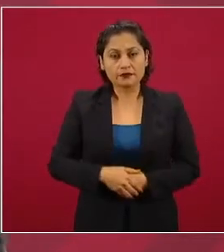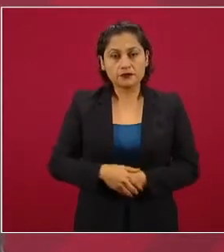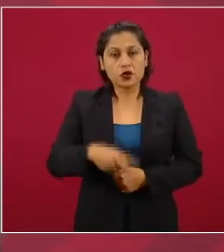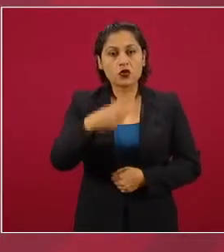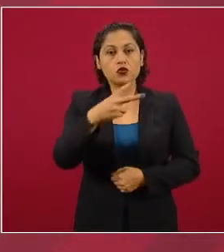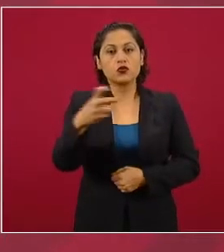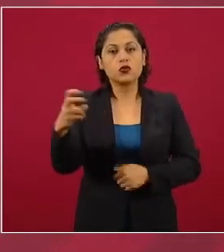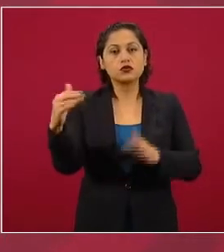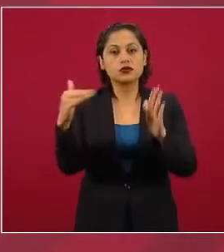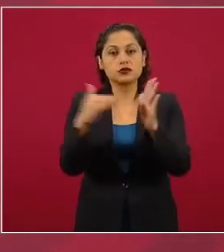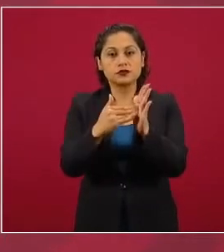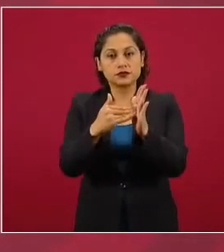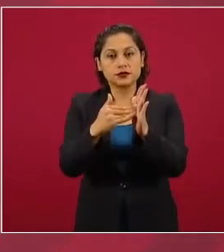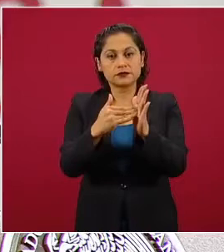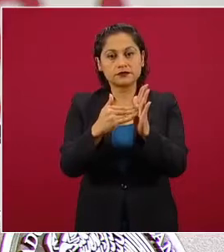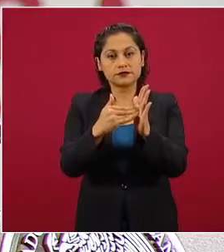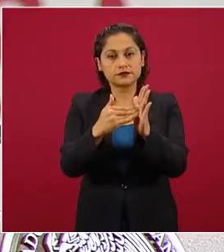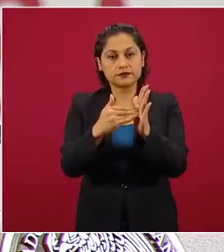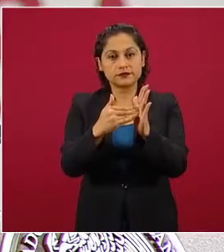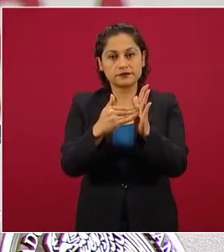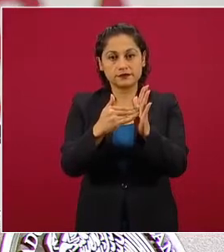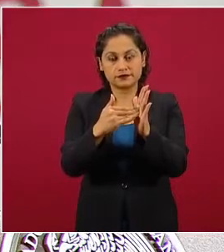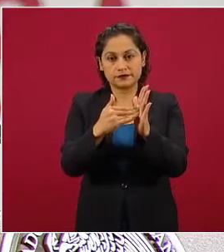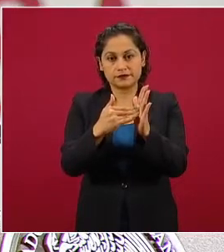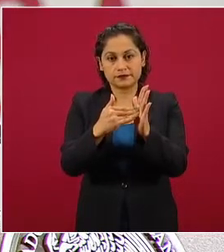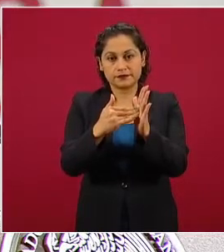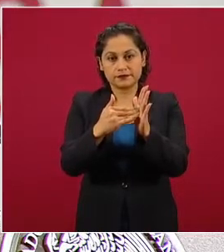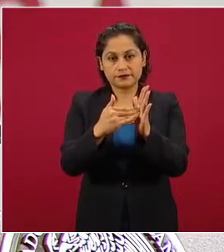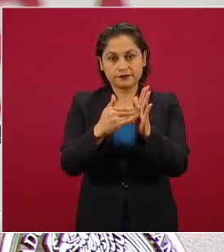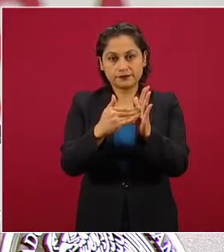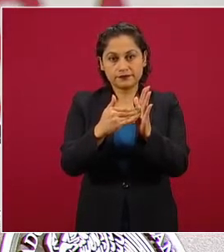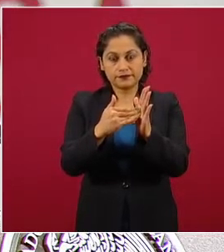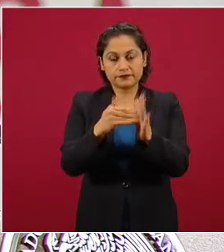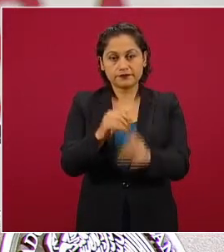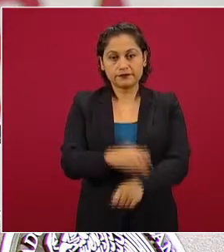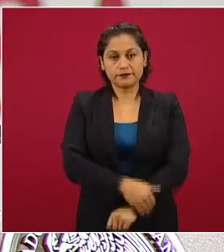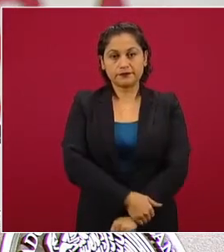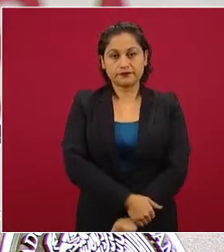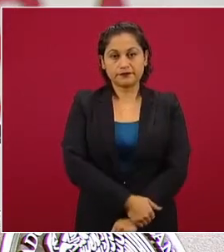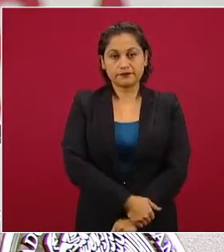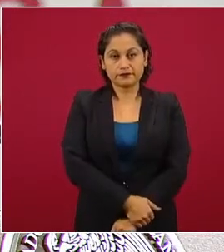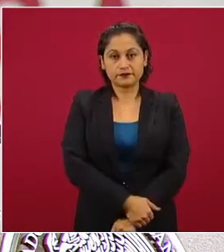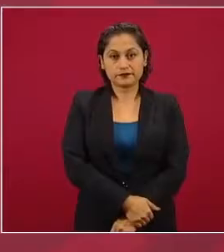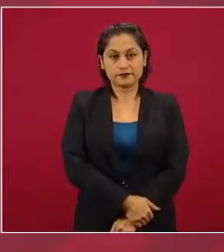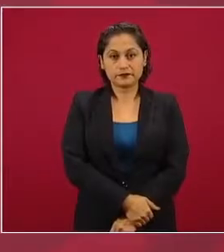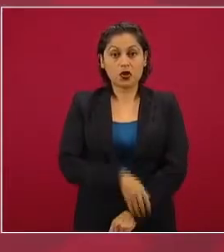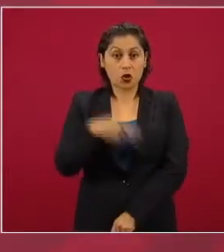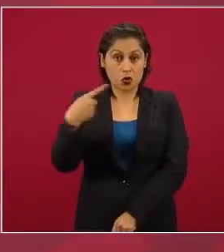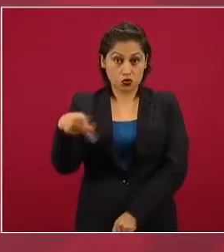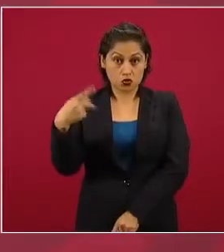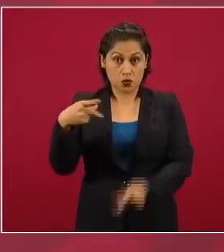200,000. empleados